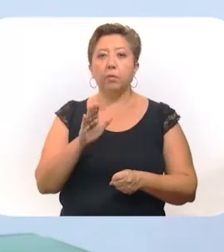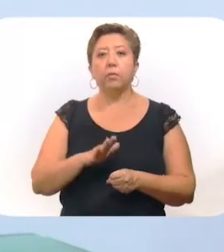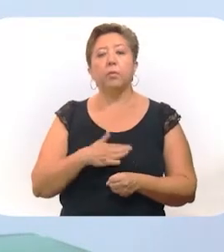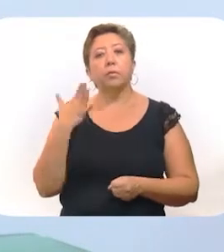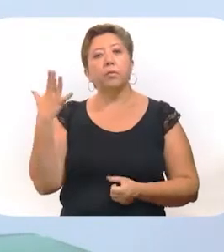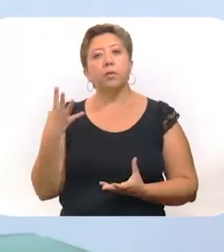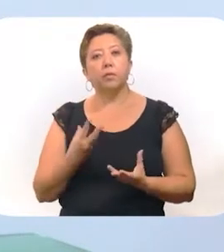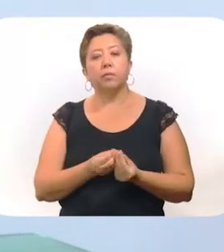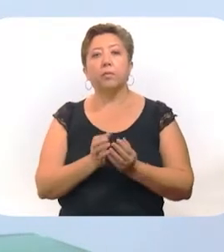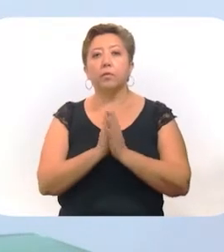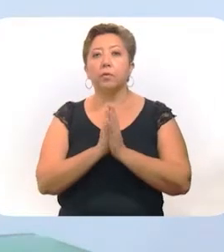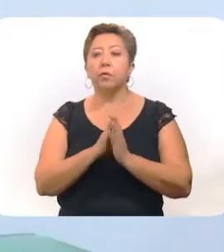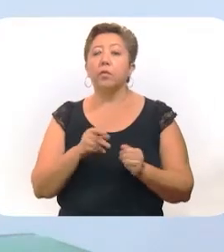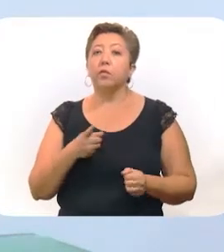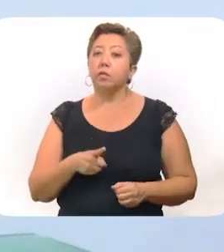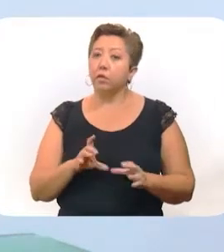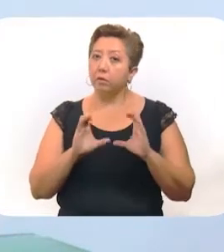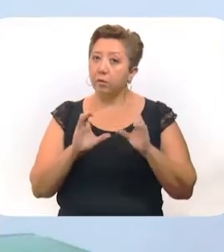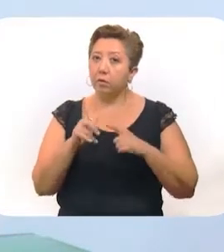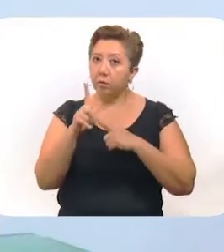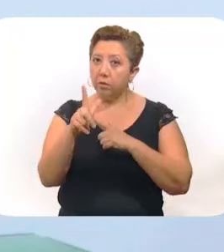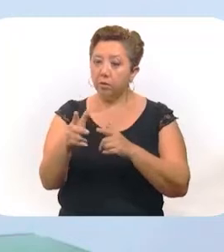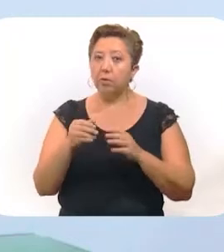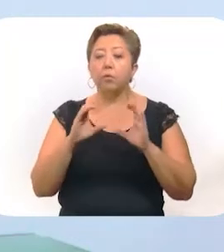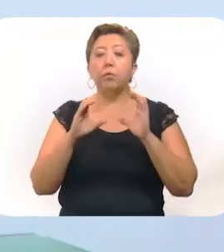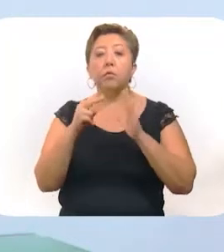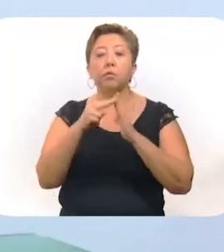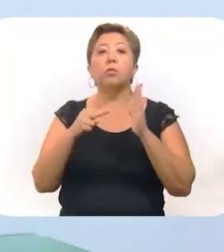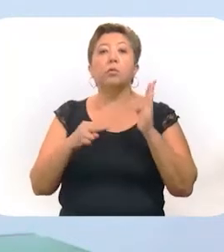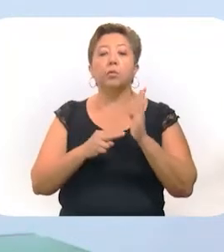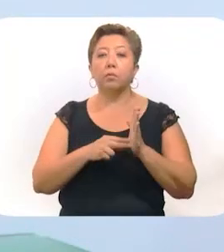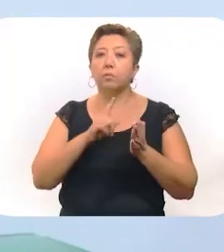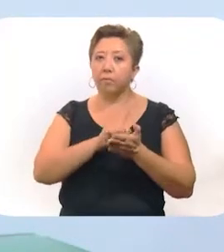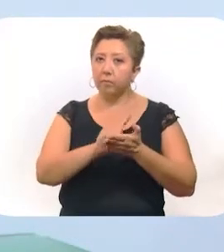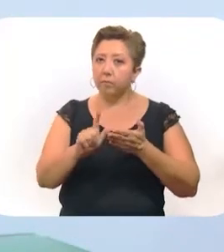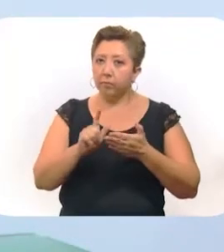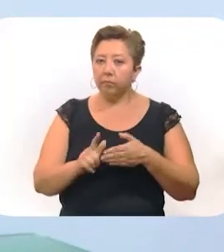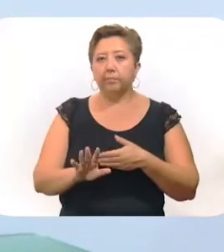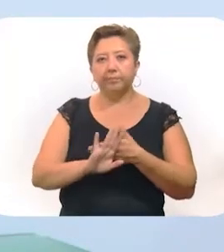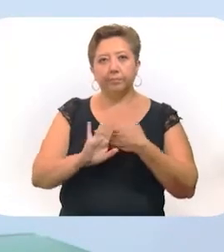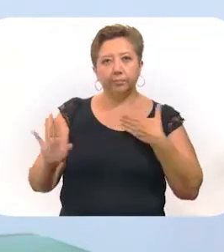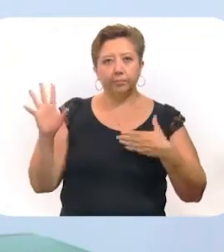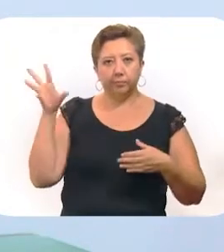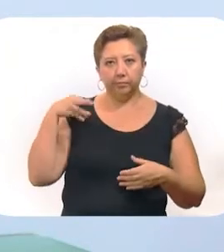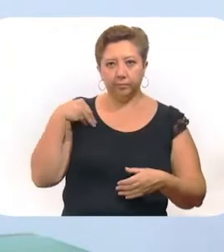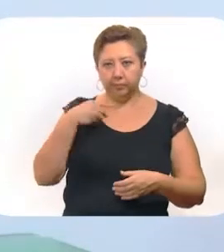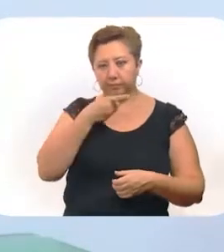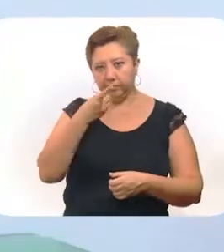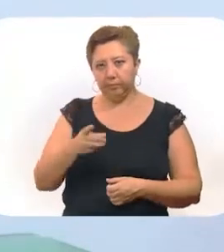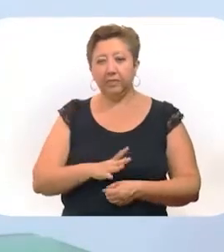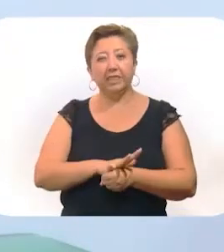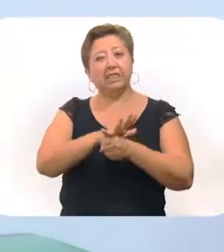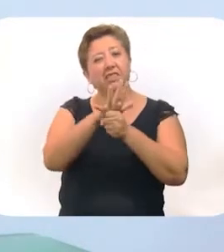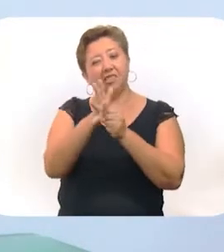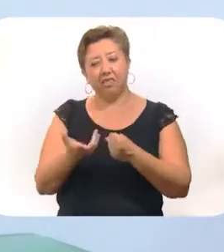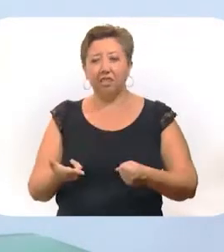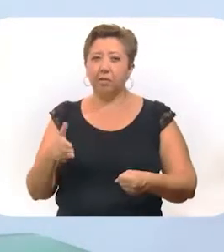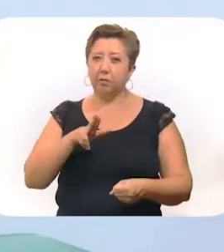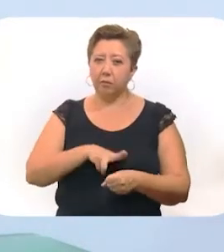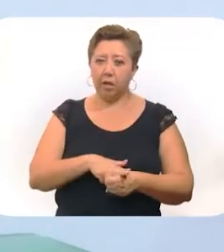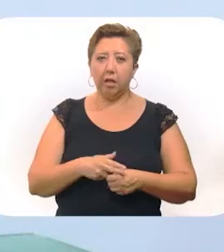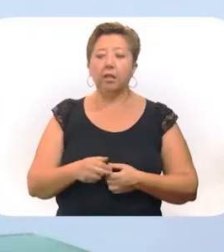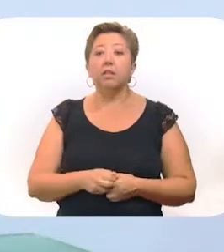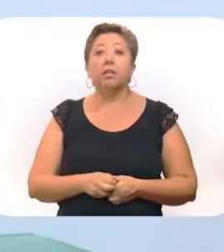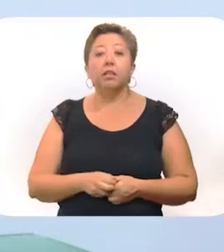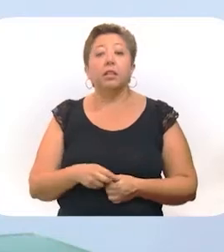a la población no bajar la guardia y continuar actuando con responsabilidad y siguiendo las medidas sanitarias para evitar comprometer nuestra capacidad